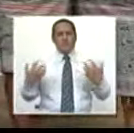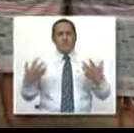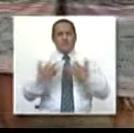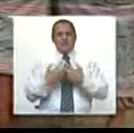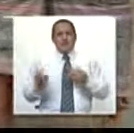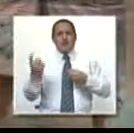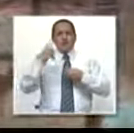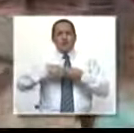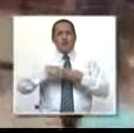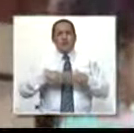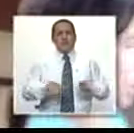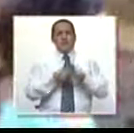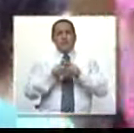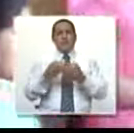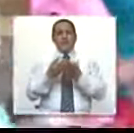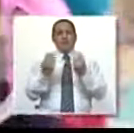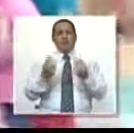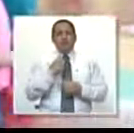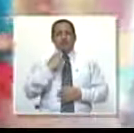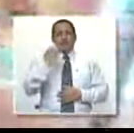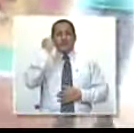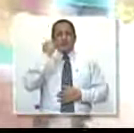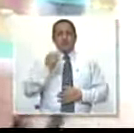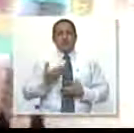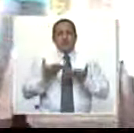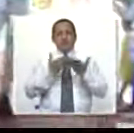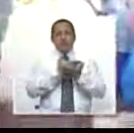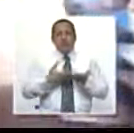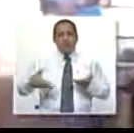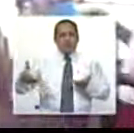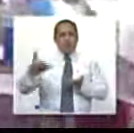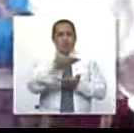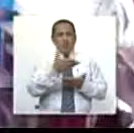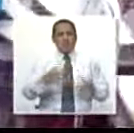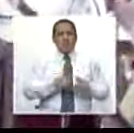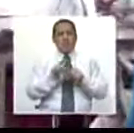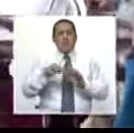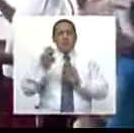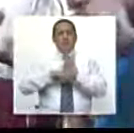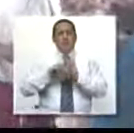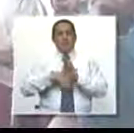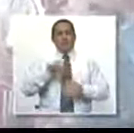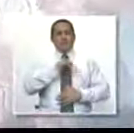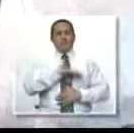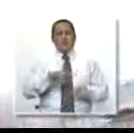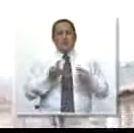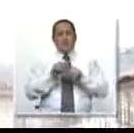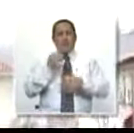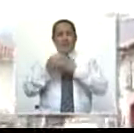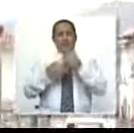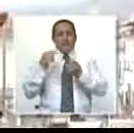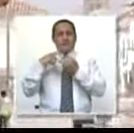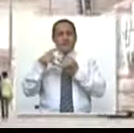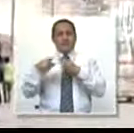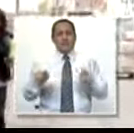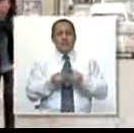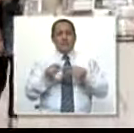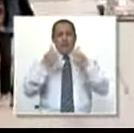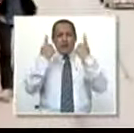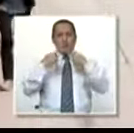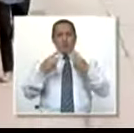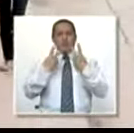en incluir para que los derechos lleguen a todos los programas sociales siguiendo ese sentido en su mayoría están